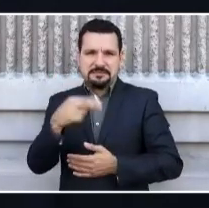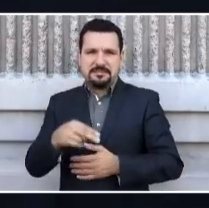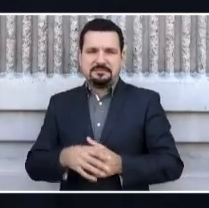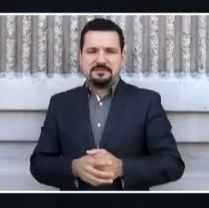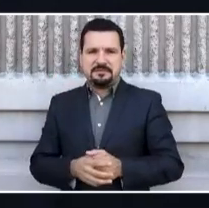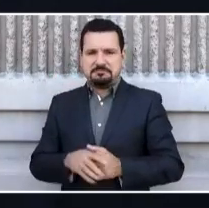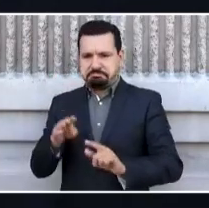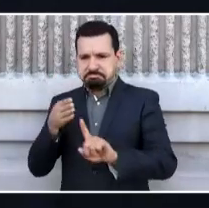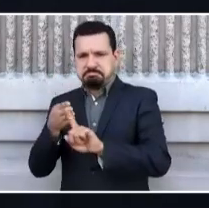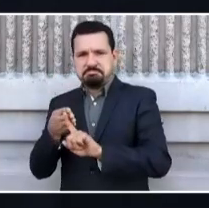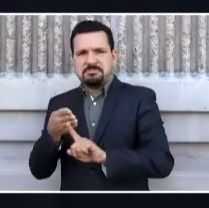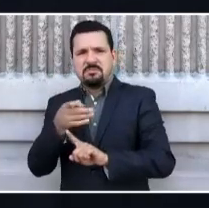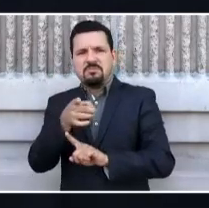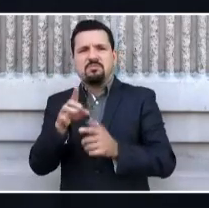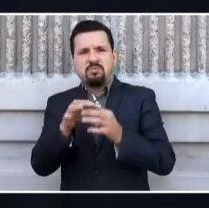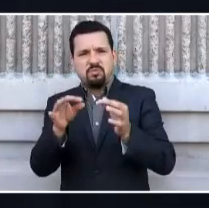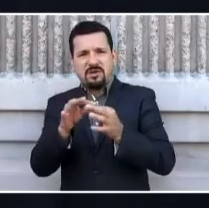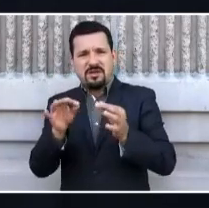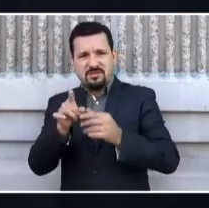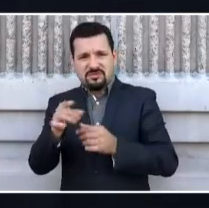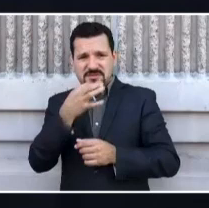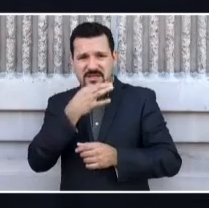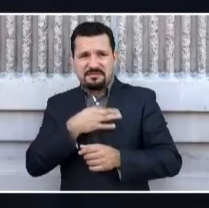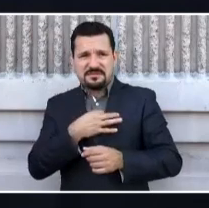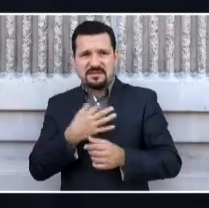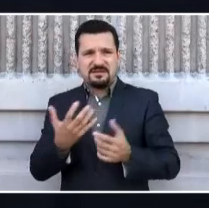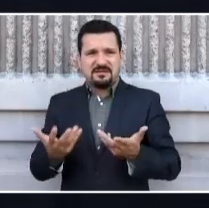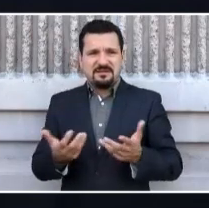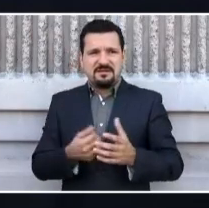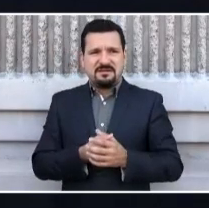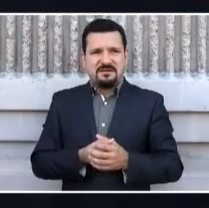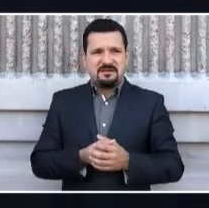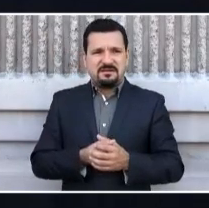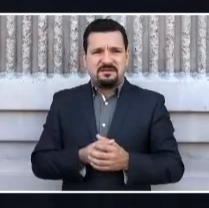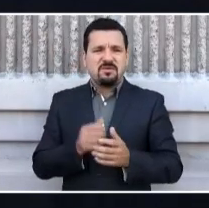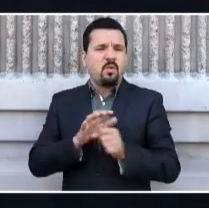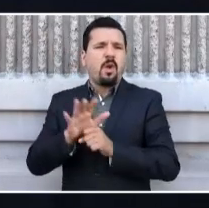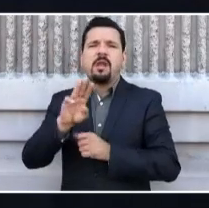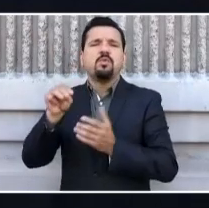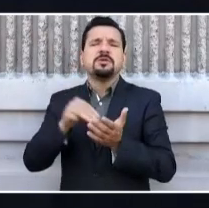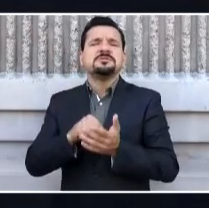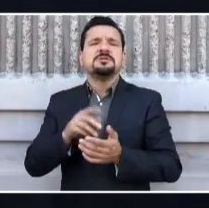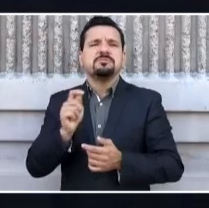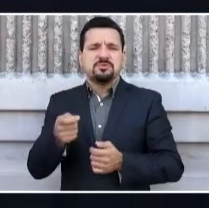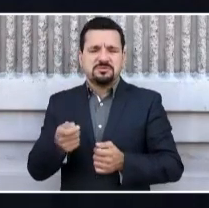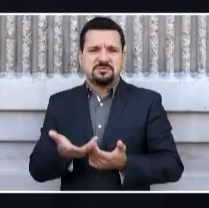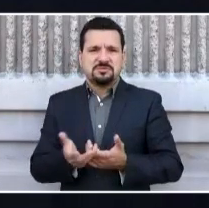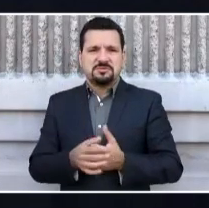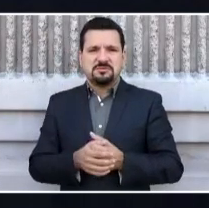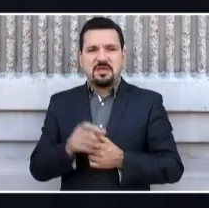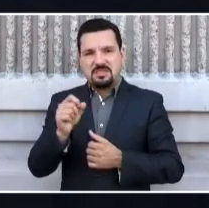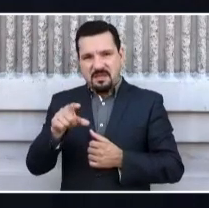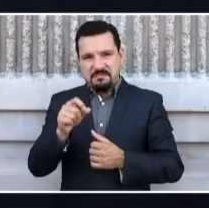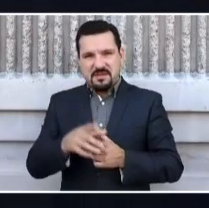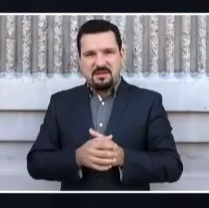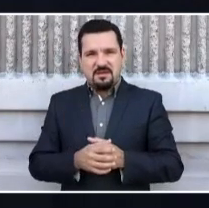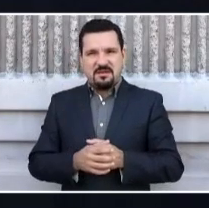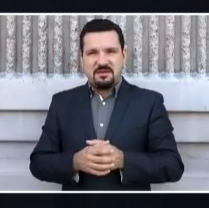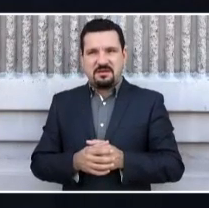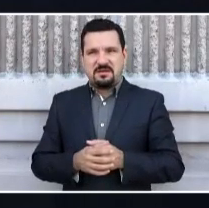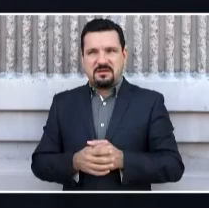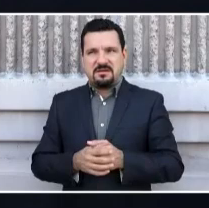sentido, ver si nos puede mencionar para darnos una idea de cuáles son Y también, si nos